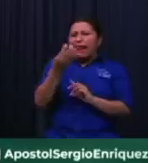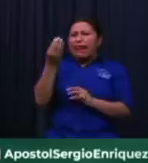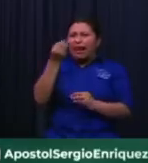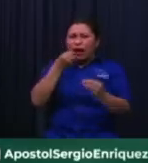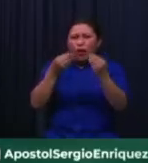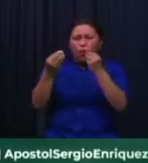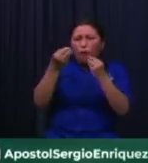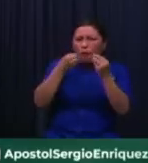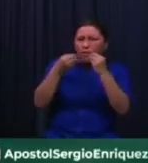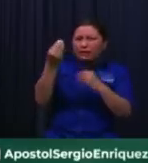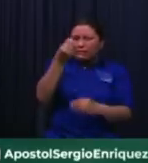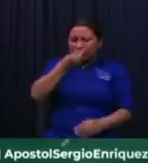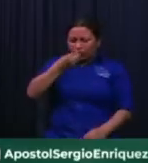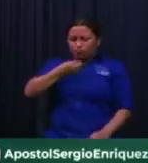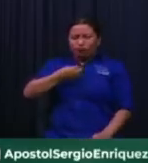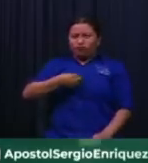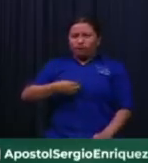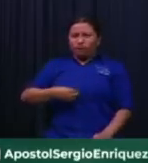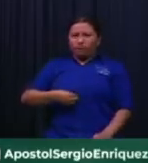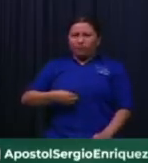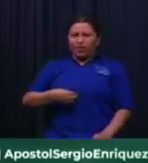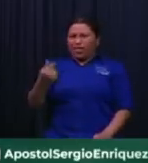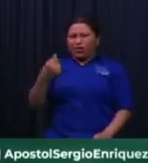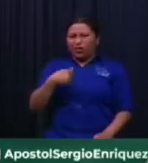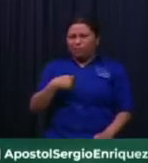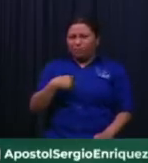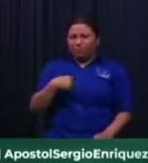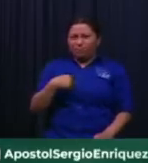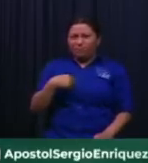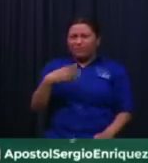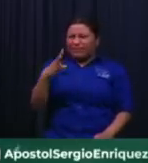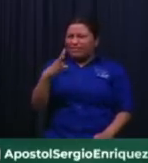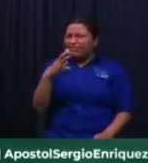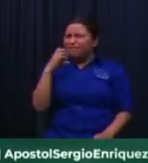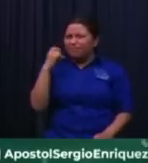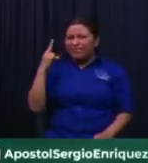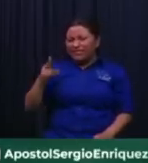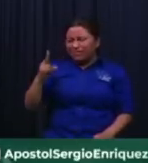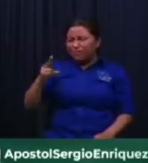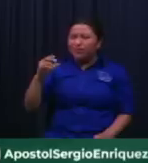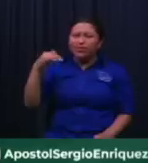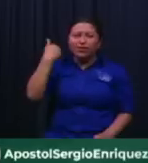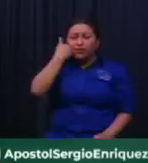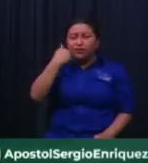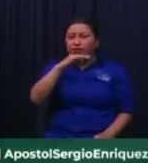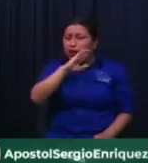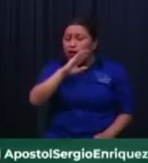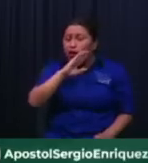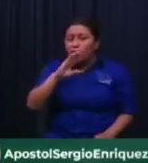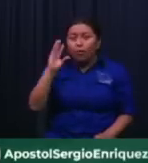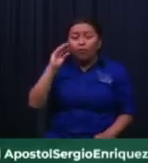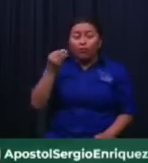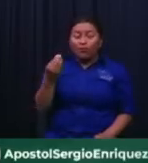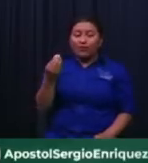mal. Pero me ponía enfermo, ¿verdad, hermanos? Porque afecta